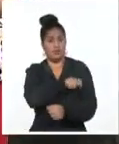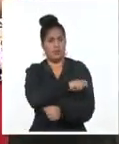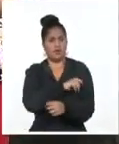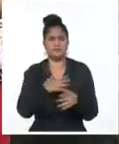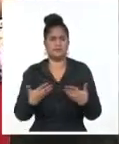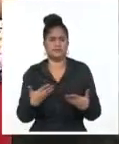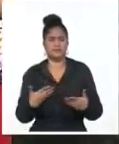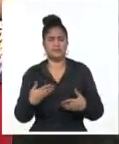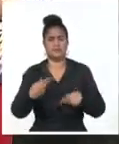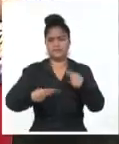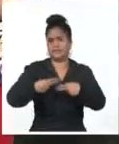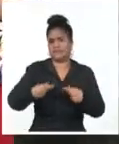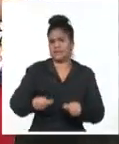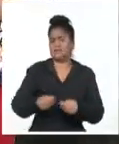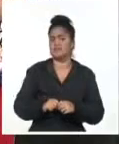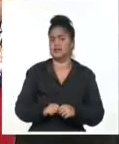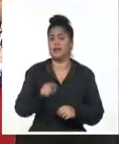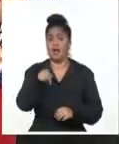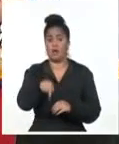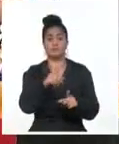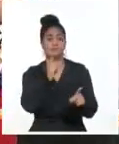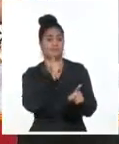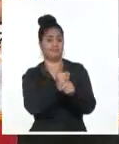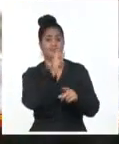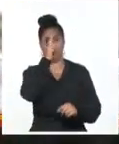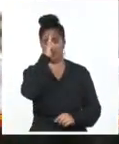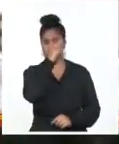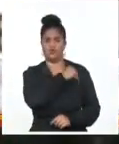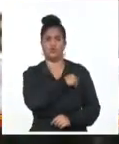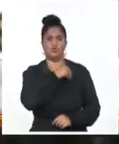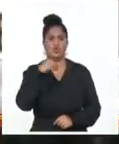Servicios Farmacéuticos, la doctora Maylin Beltrán.